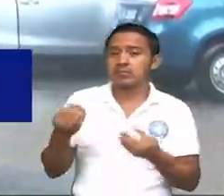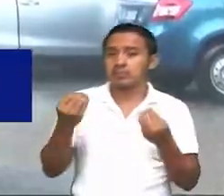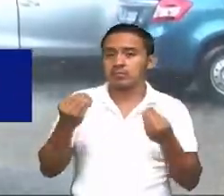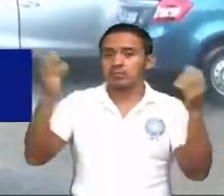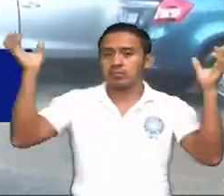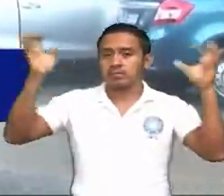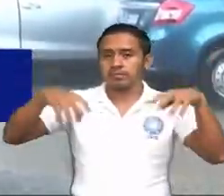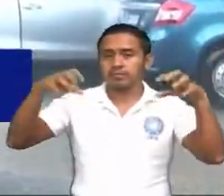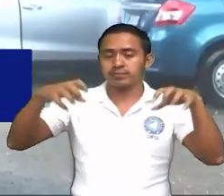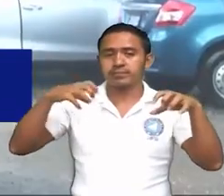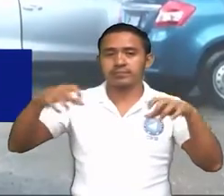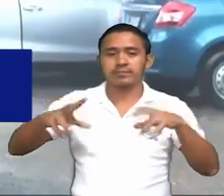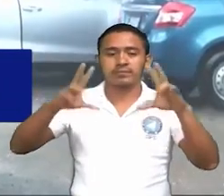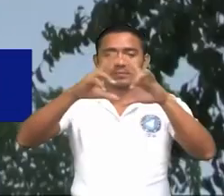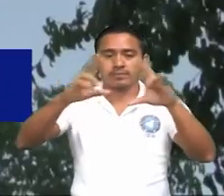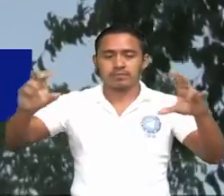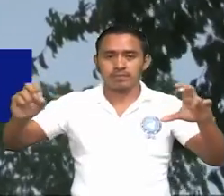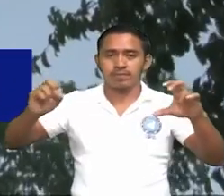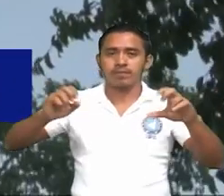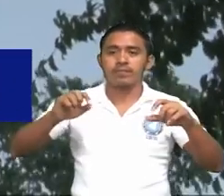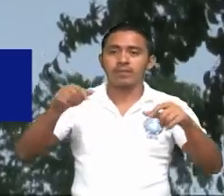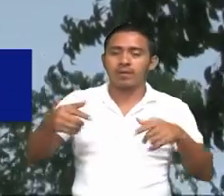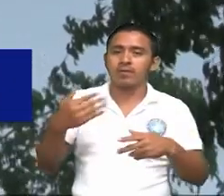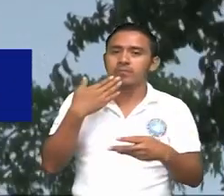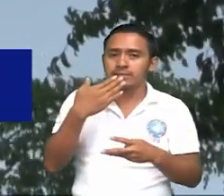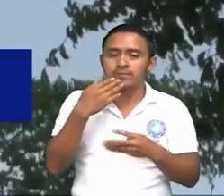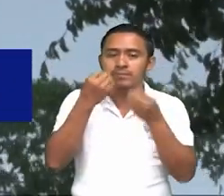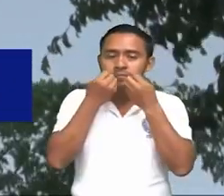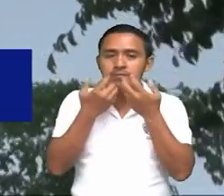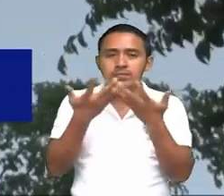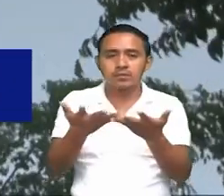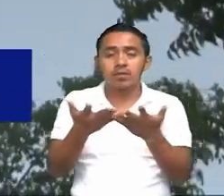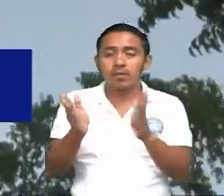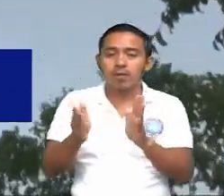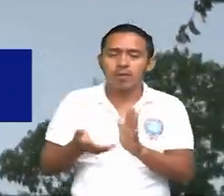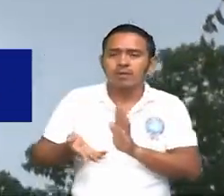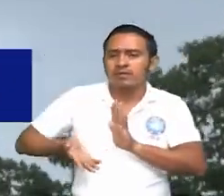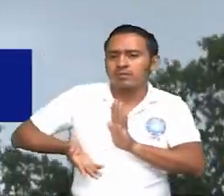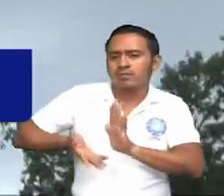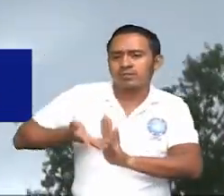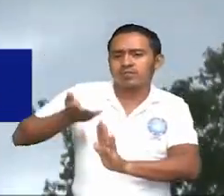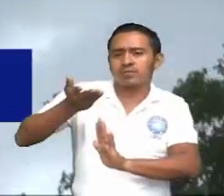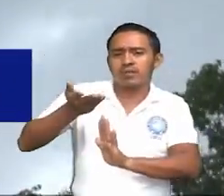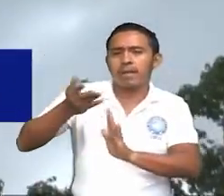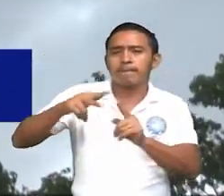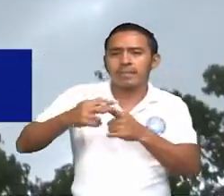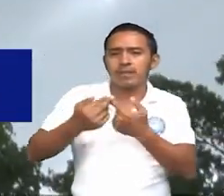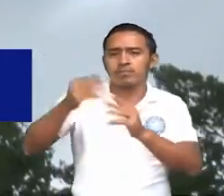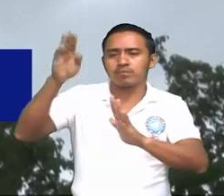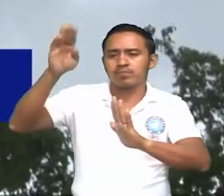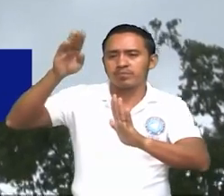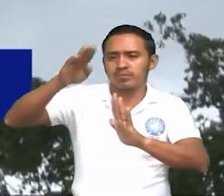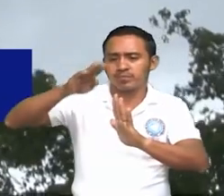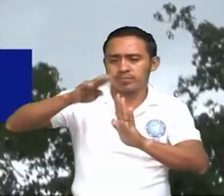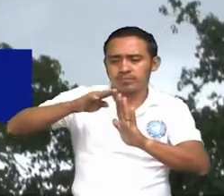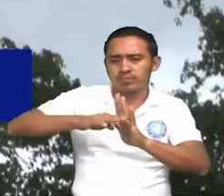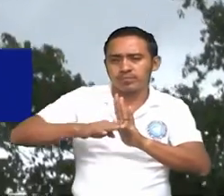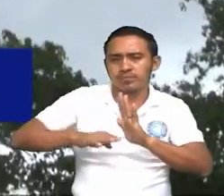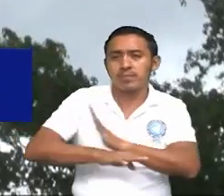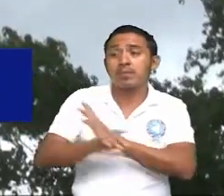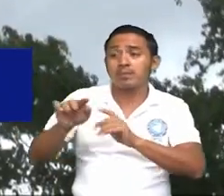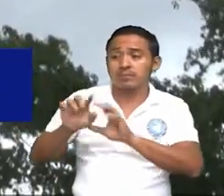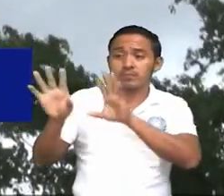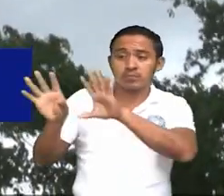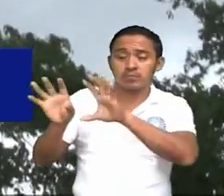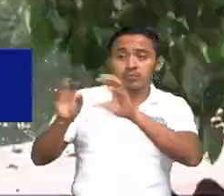lluvias en buena parte del país. Otra buena noticia es que las altas temperaturas estarán descendiendo poco a poco debido a